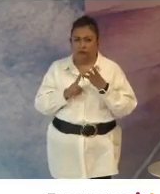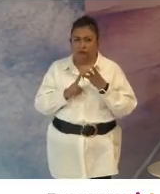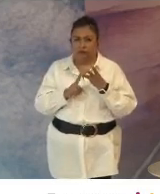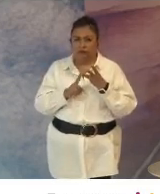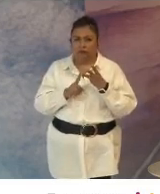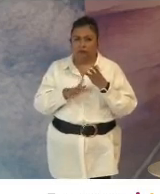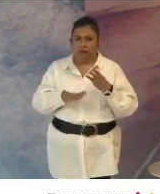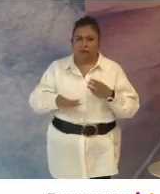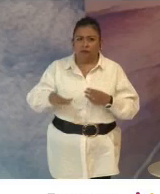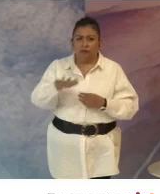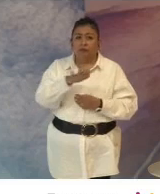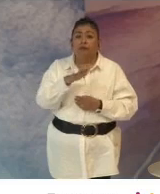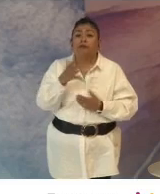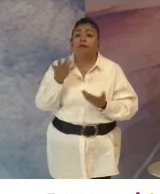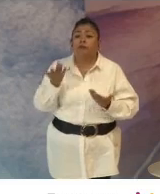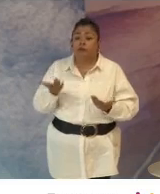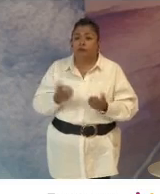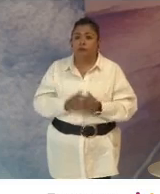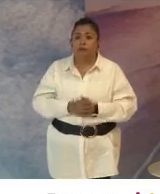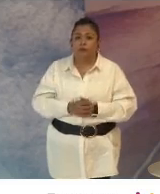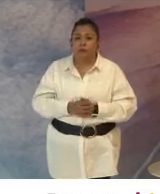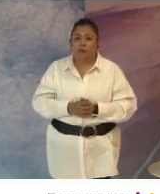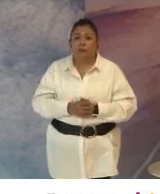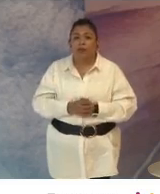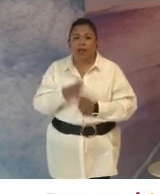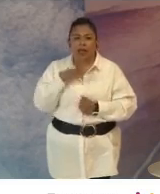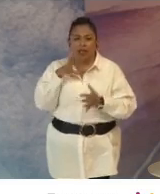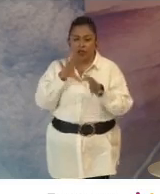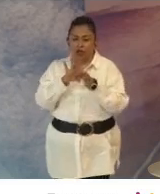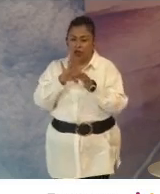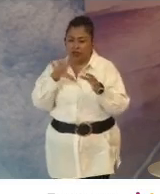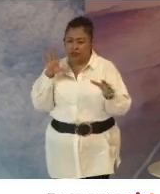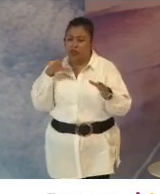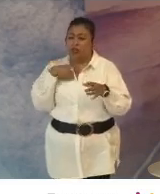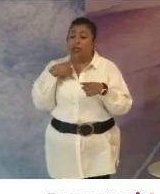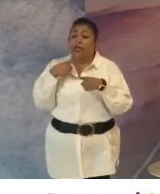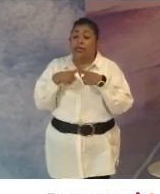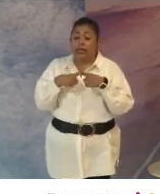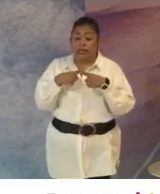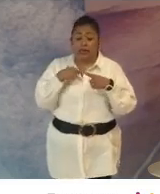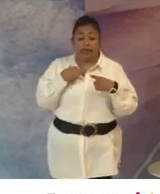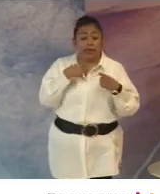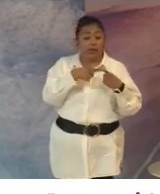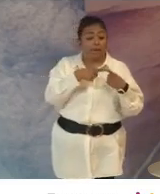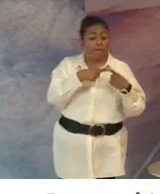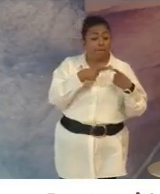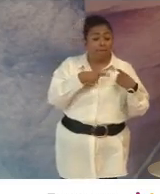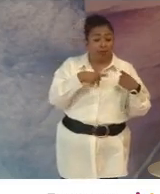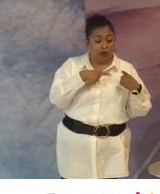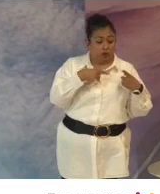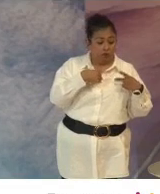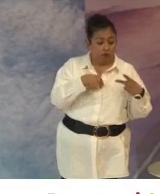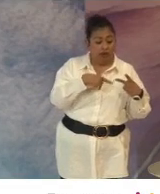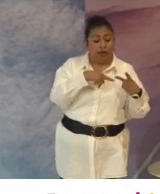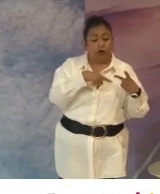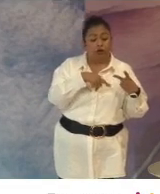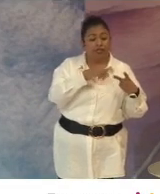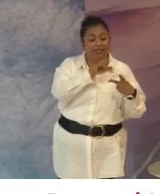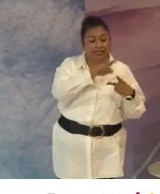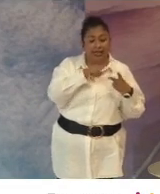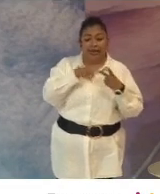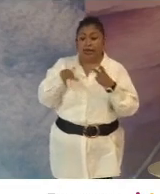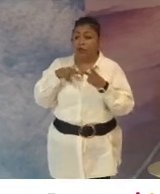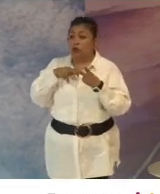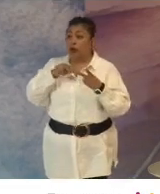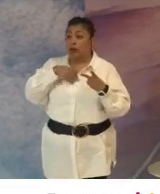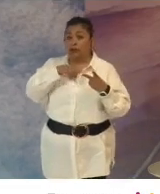una tercera área que es una desconexión entre el ser y la naturaleza, entre el ser y